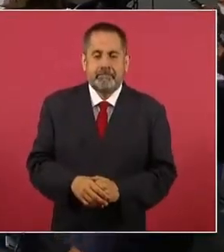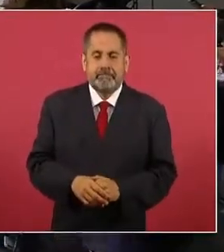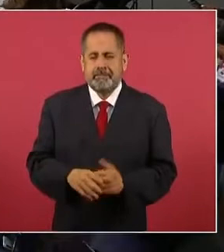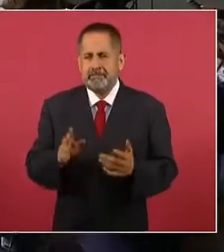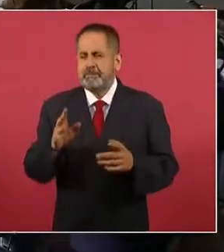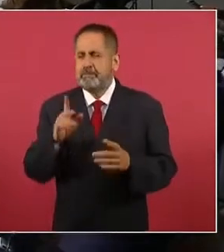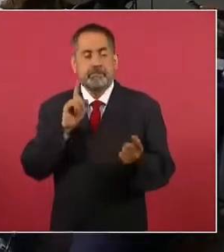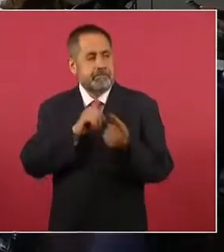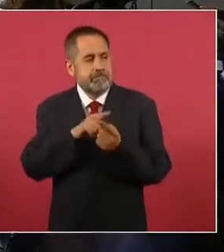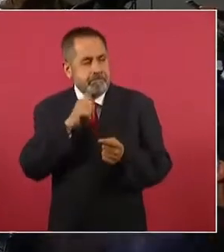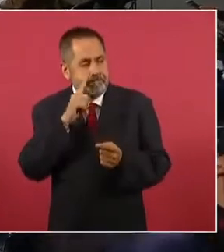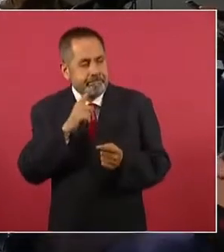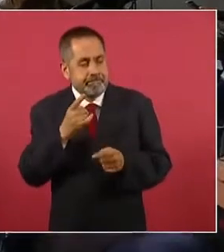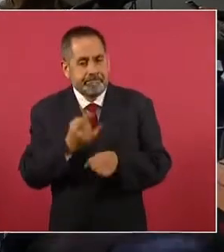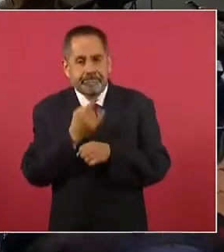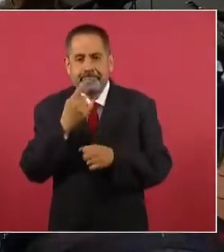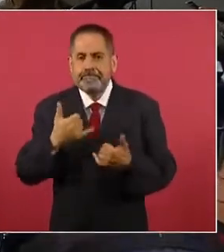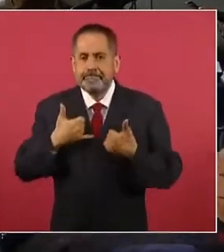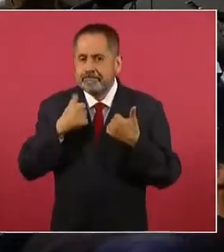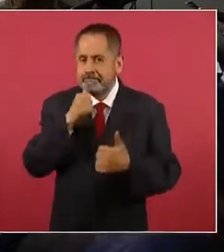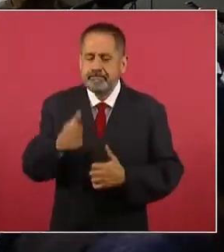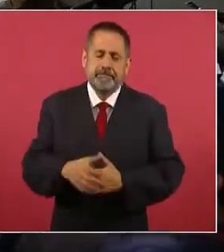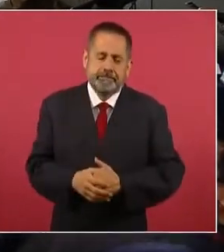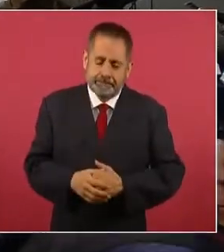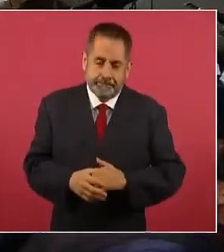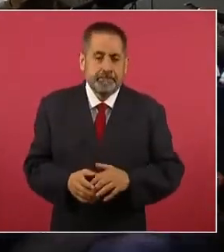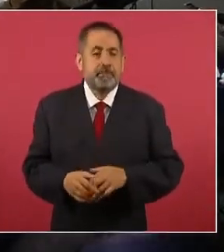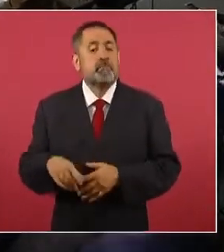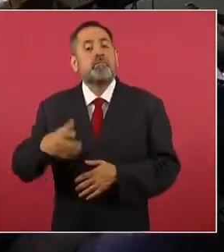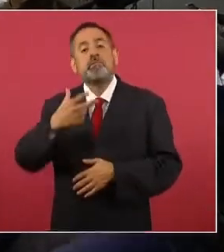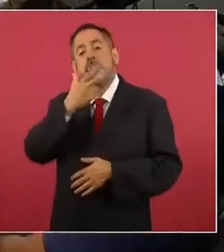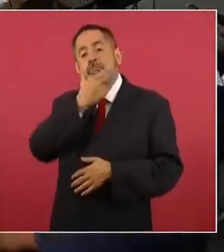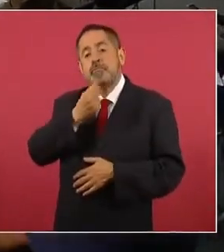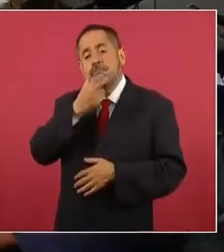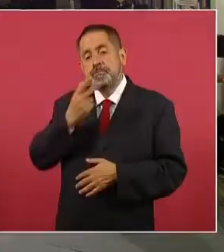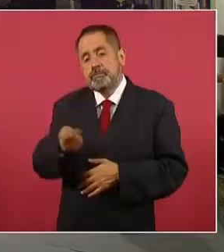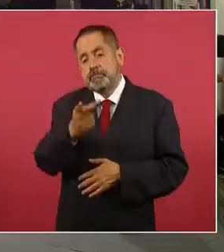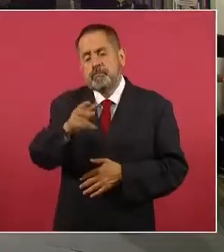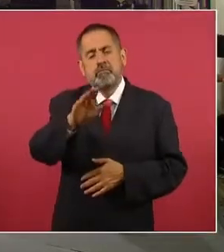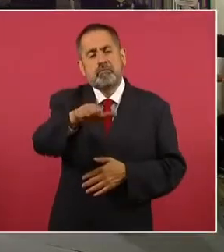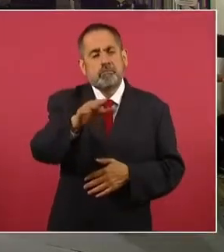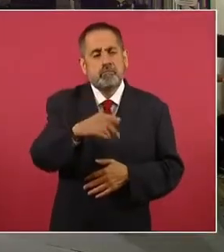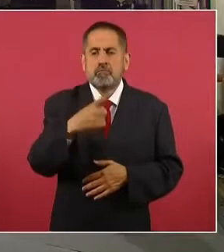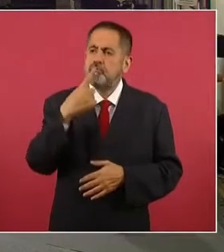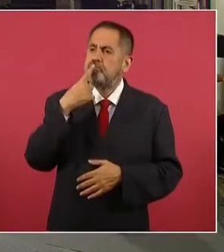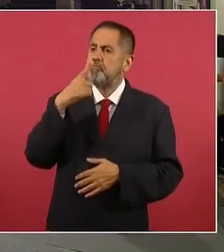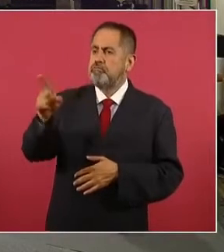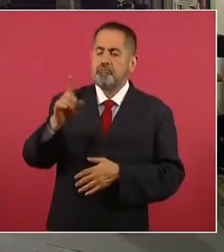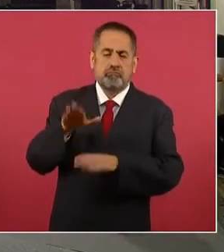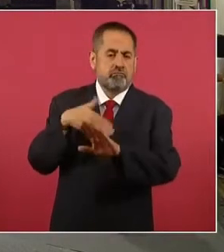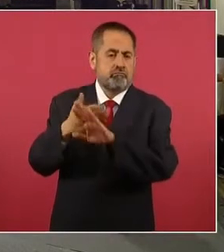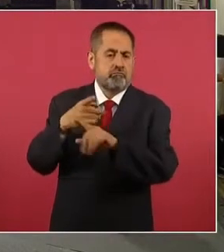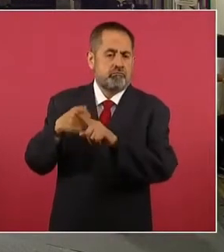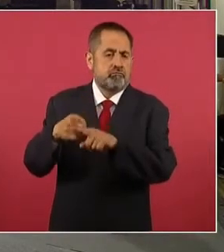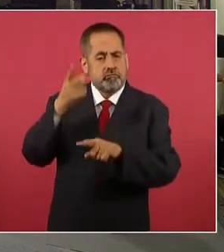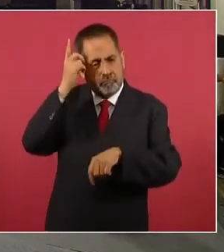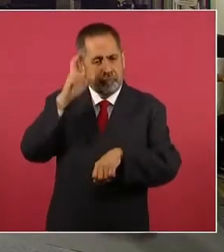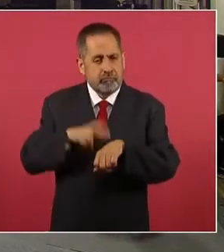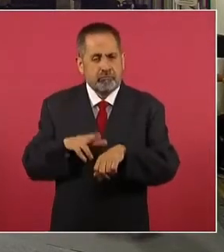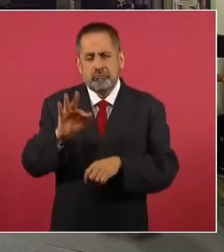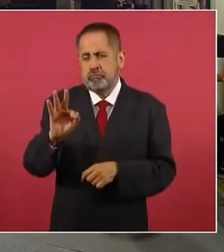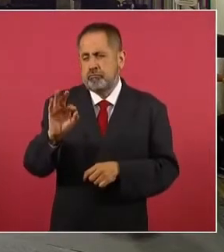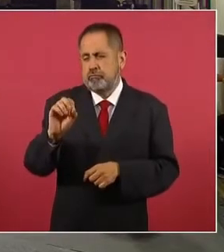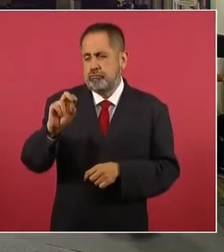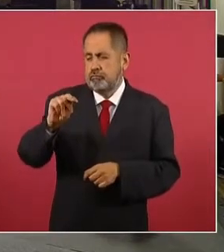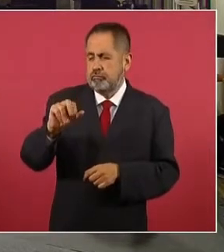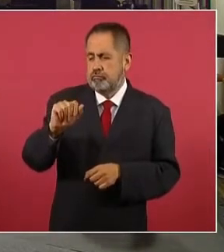Se publicó que se ha presentado una denuncia contra el exdirector de Fonatur Jiménez Pons.